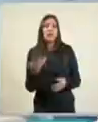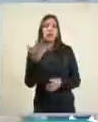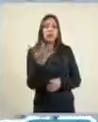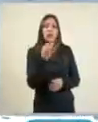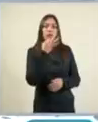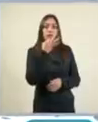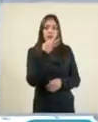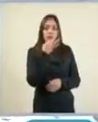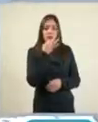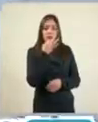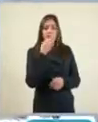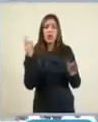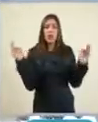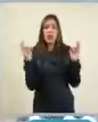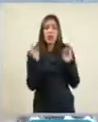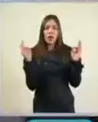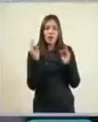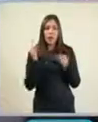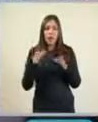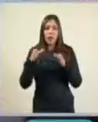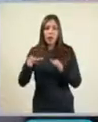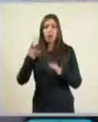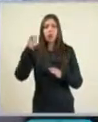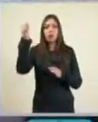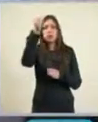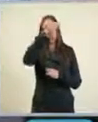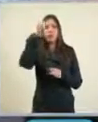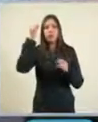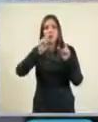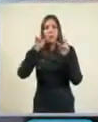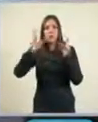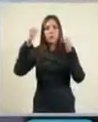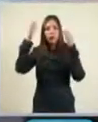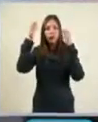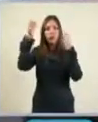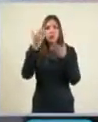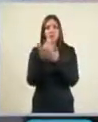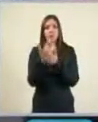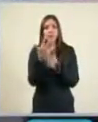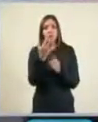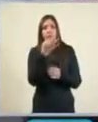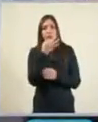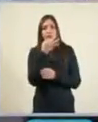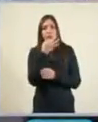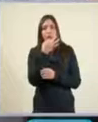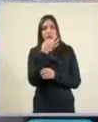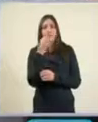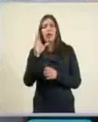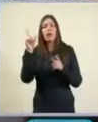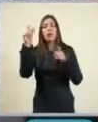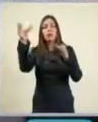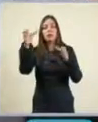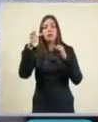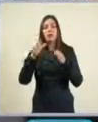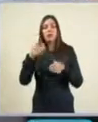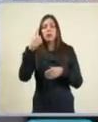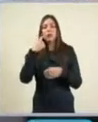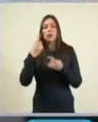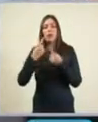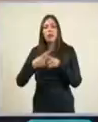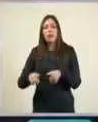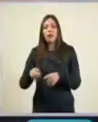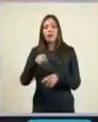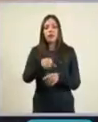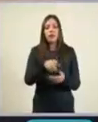5 minutitos, para en el refrigerador o en el congelador, ¿ok? Pero sí que agarra así como ese frito, Exactamente, ¿no? sí, porque si se dan cuenta, vean la consistencia de una y otra.